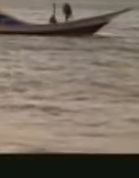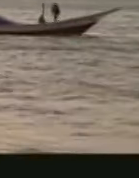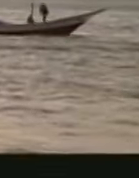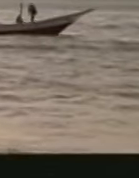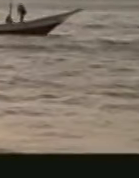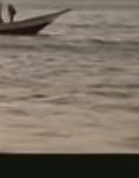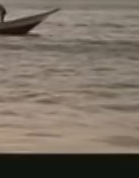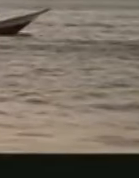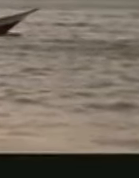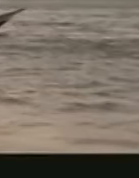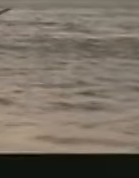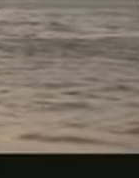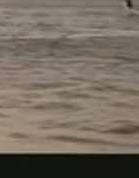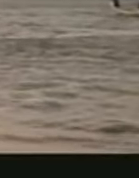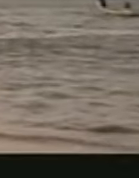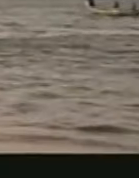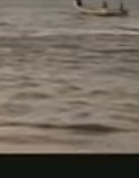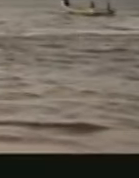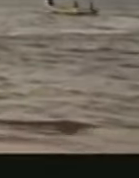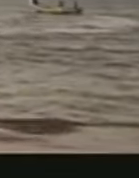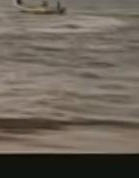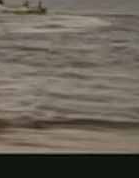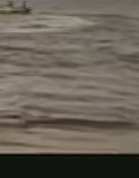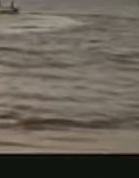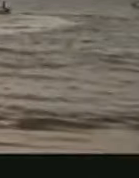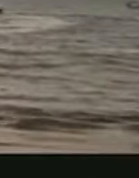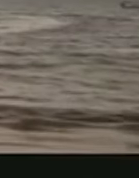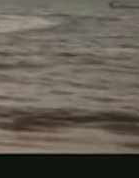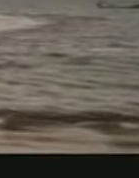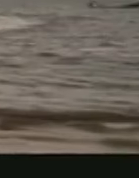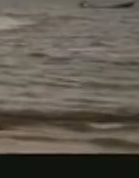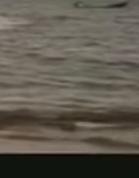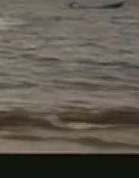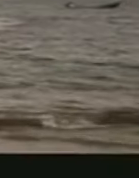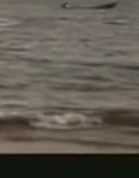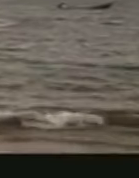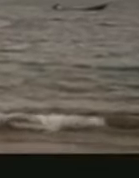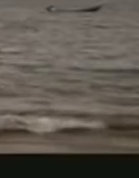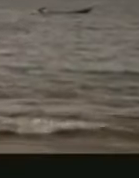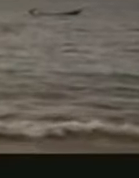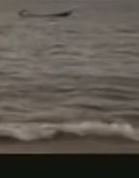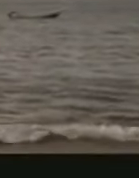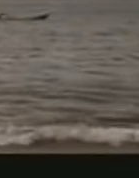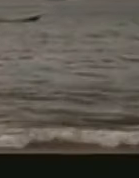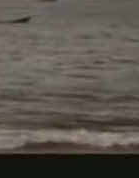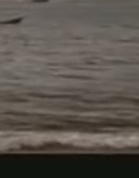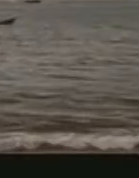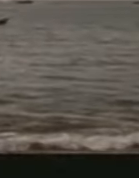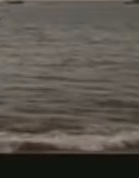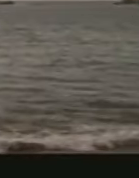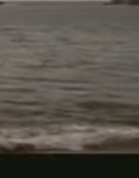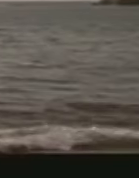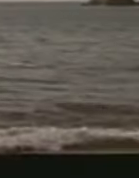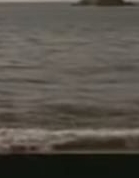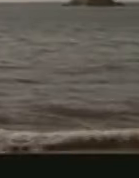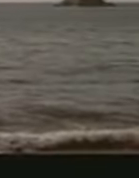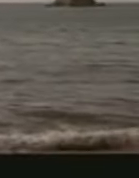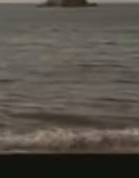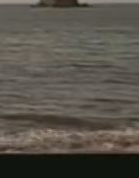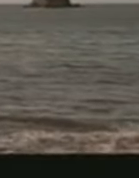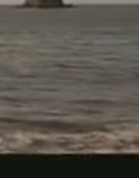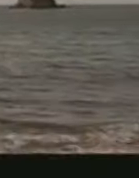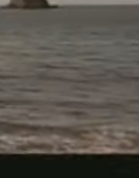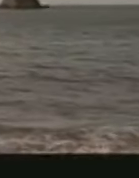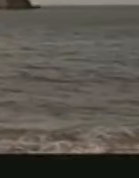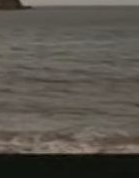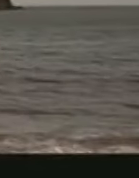marcha lacustre y una asamblea. Es la alegría del pueblo oriental, es lo que vive a esta hora la ciudad de Carúpano,